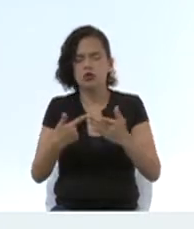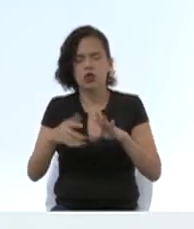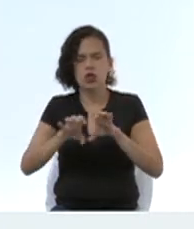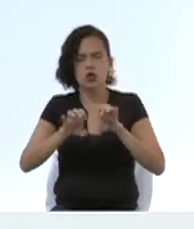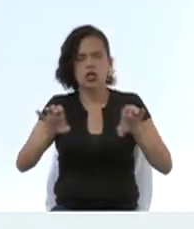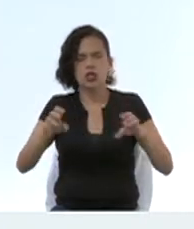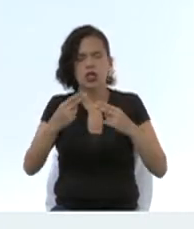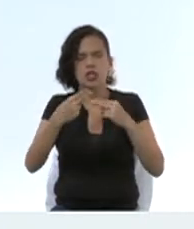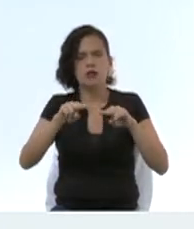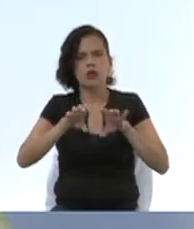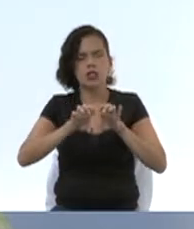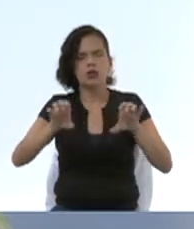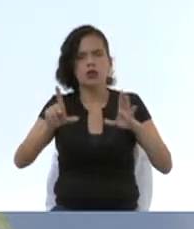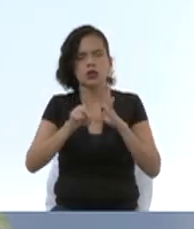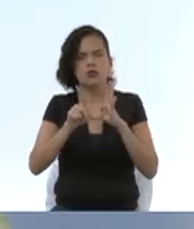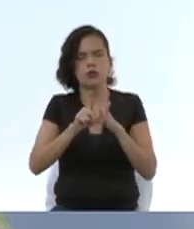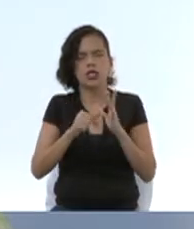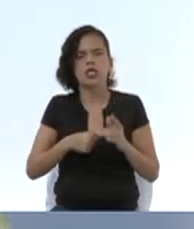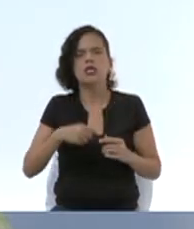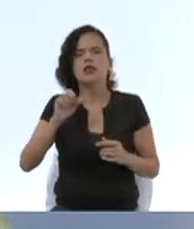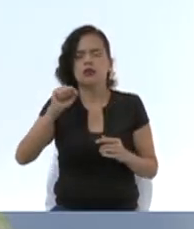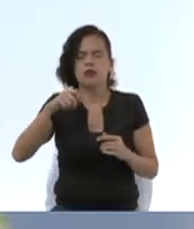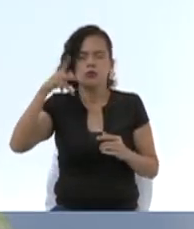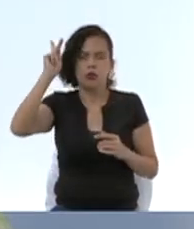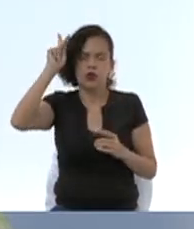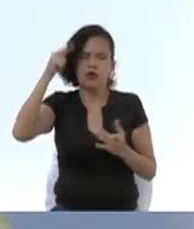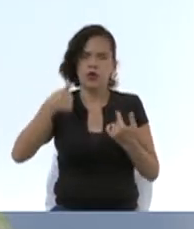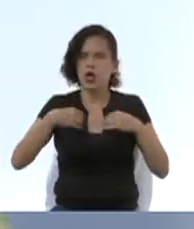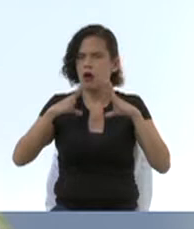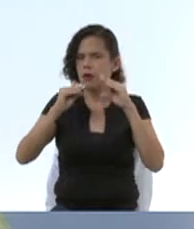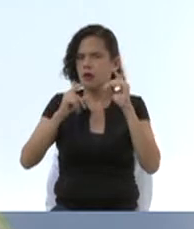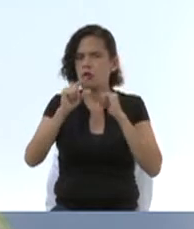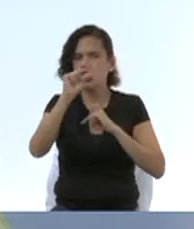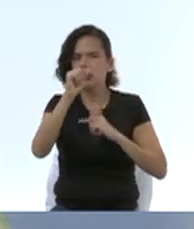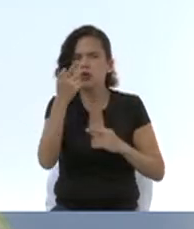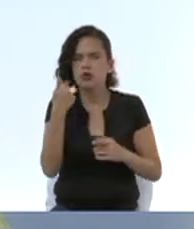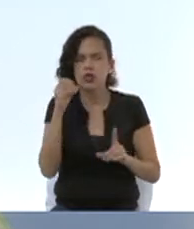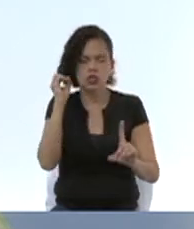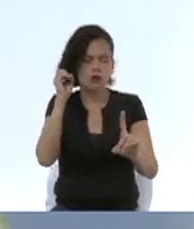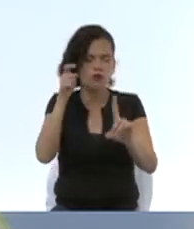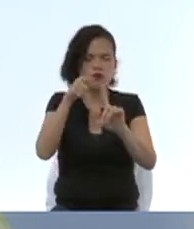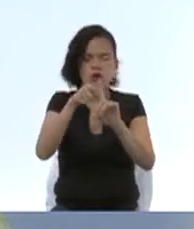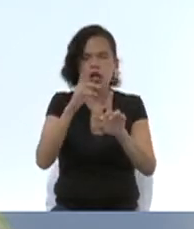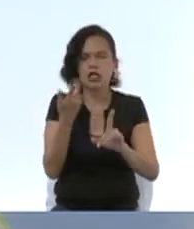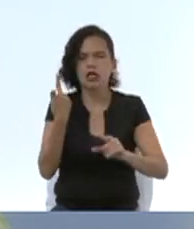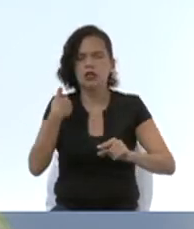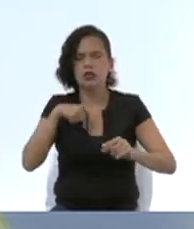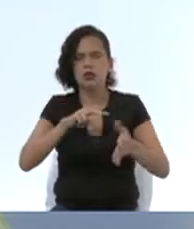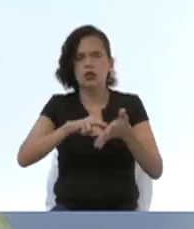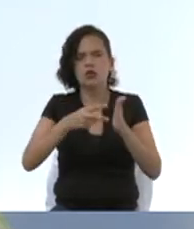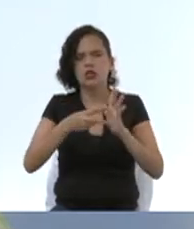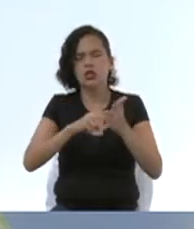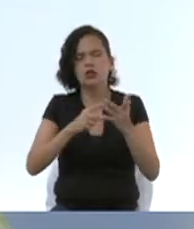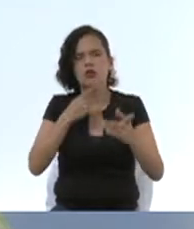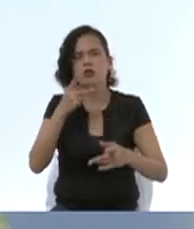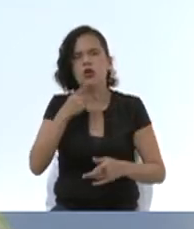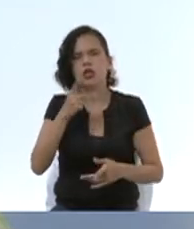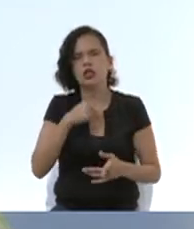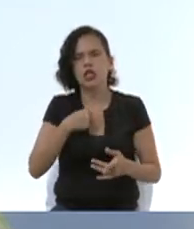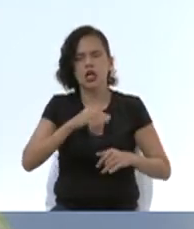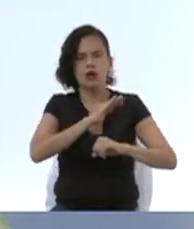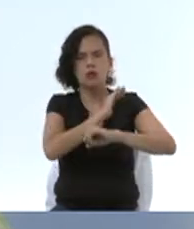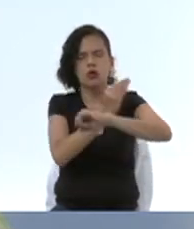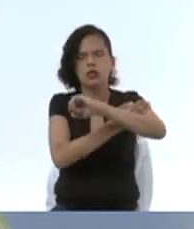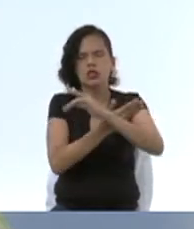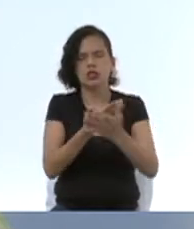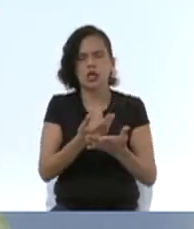educación media. ¿No es cierto, profe? Así es, mi profe. Voy a hablar un poquito sobre ese enfoque que tiene nuestra conceptualización y política, que es un enfoque